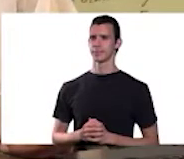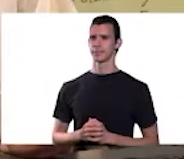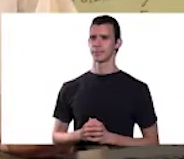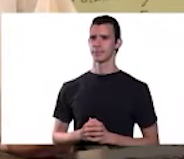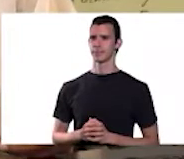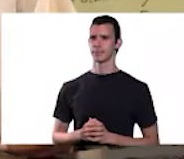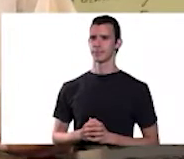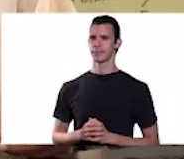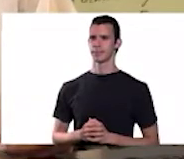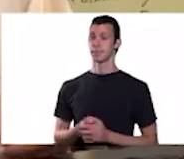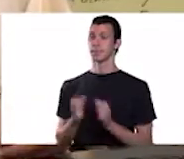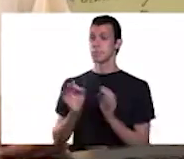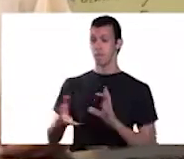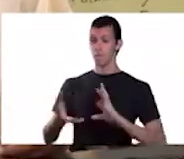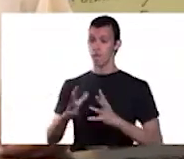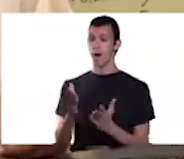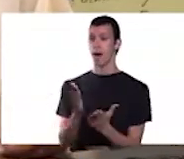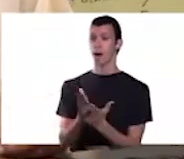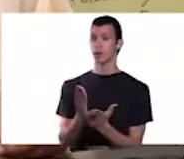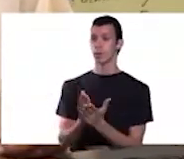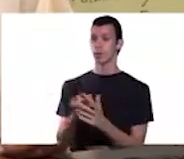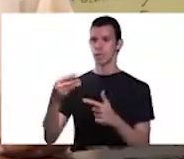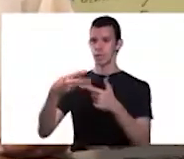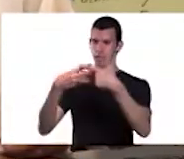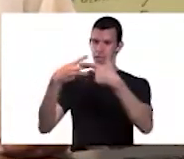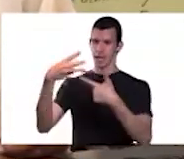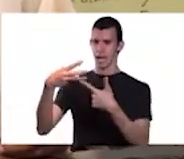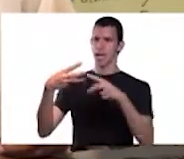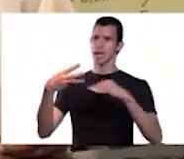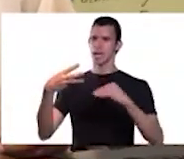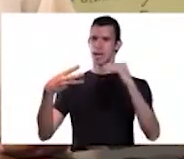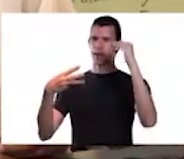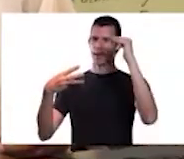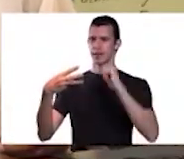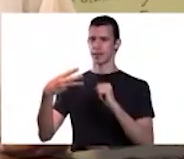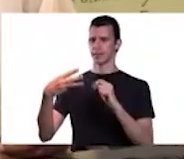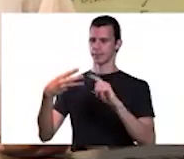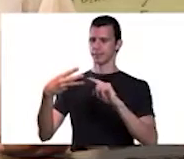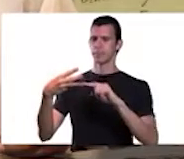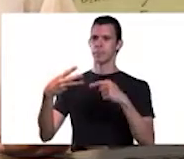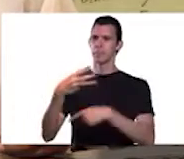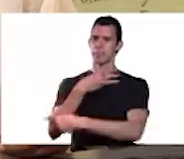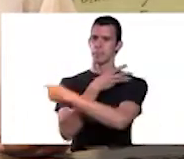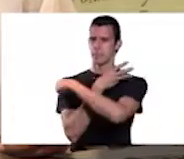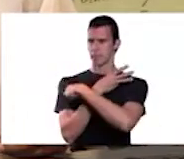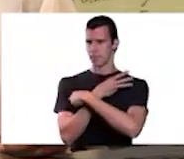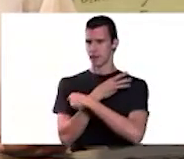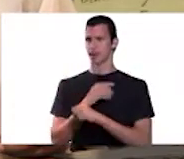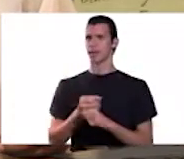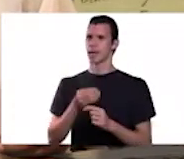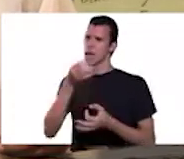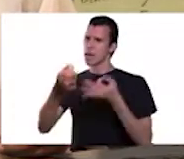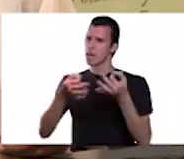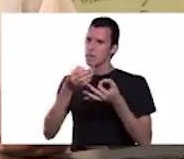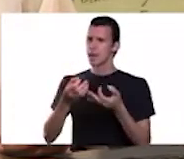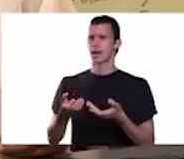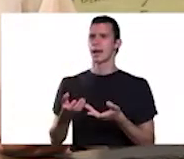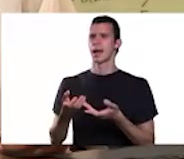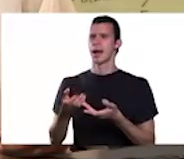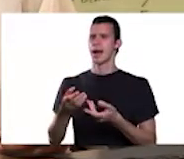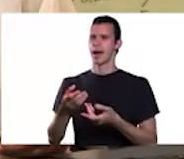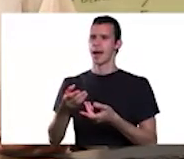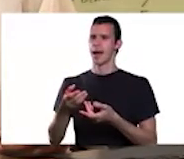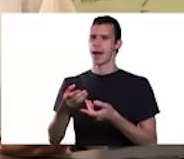tres momentos, tres niveles: el de primaria, que se llama educación obrera y campesina; el